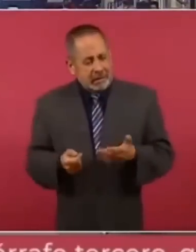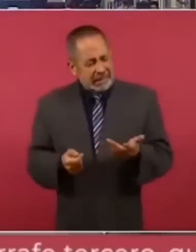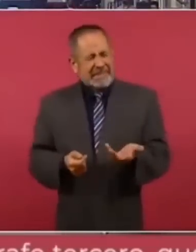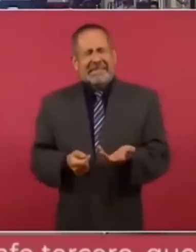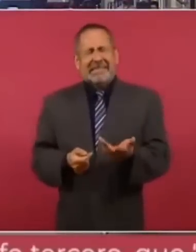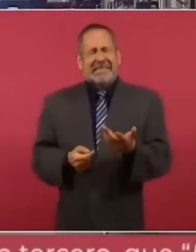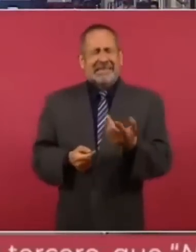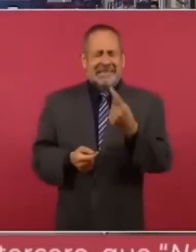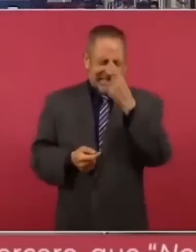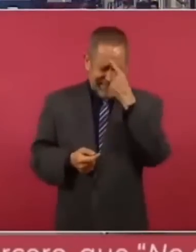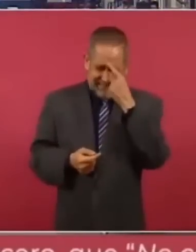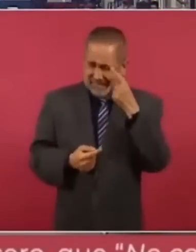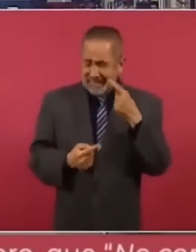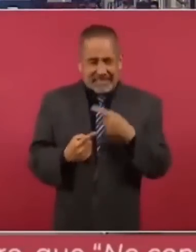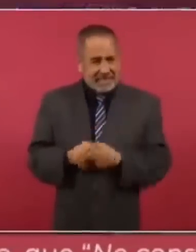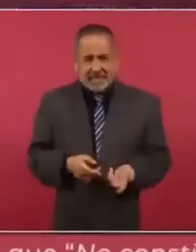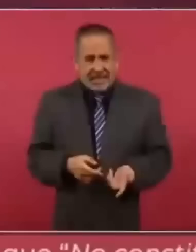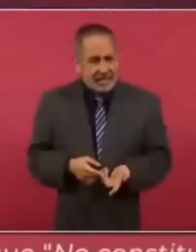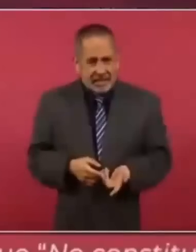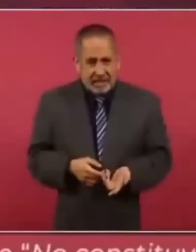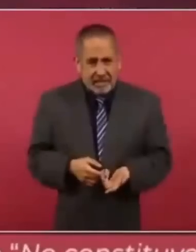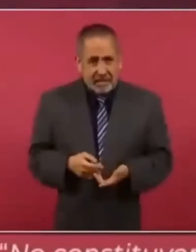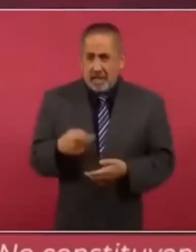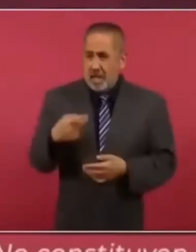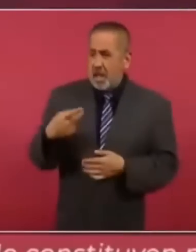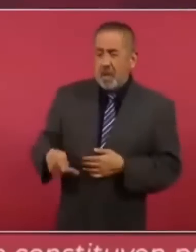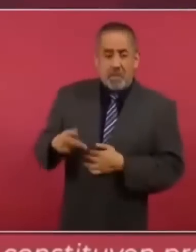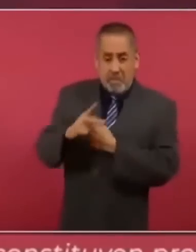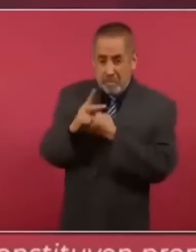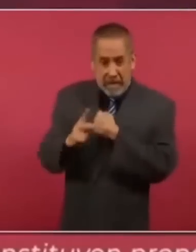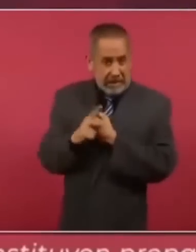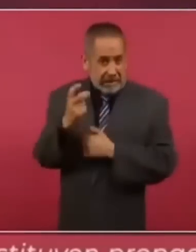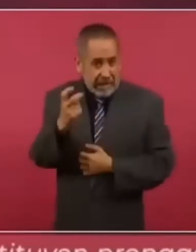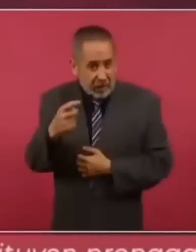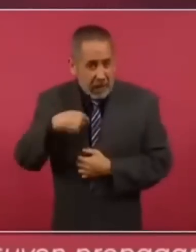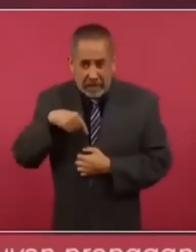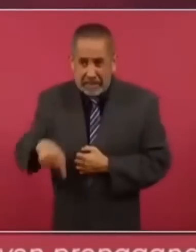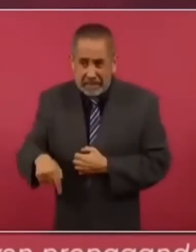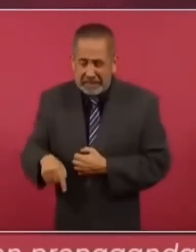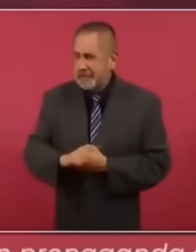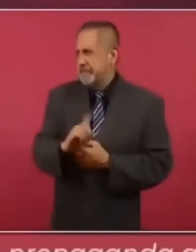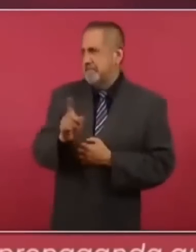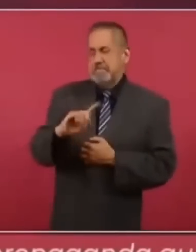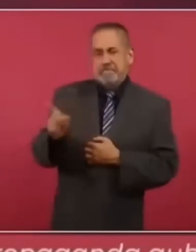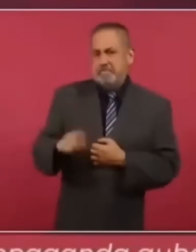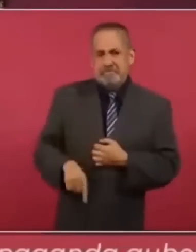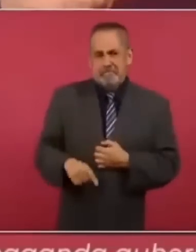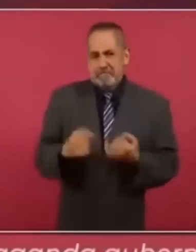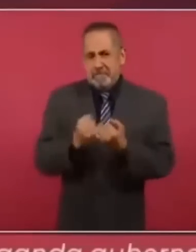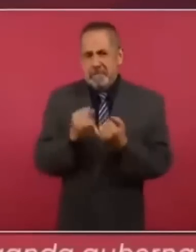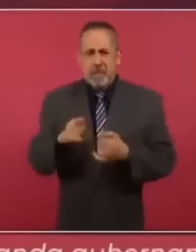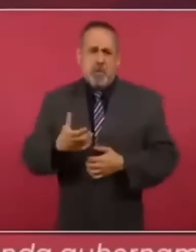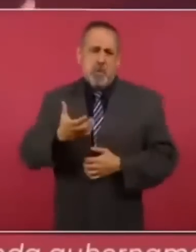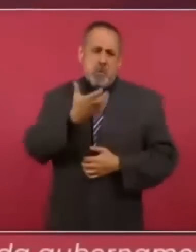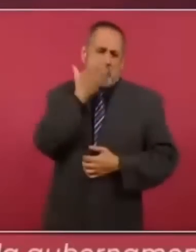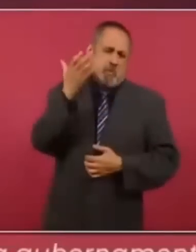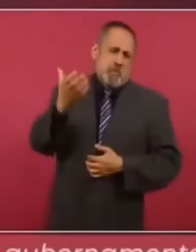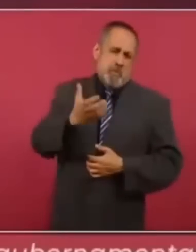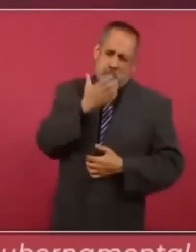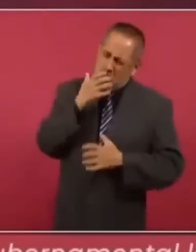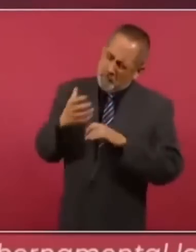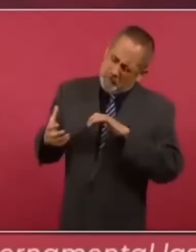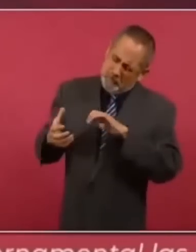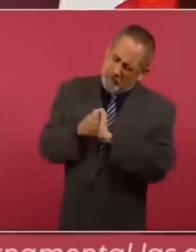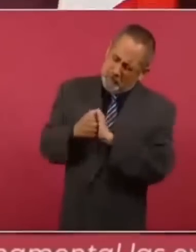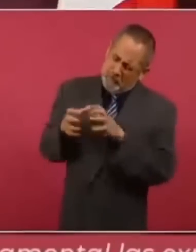Eso en nuestro país es muy difícil que se dé por nuestras costumbres, nuestras